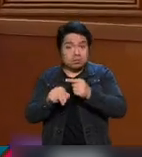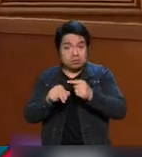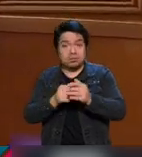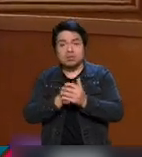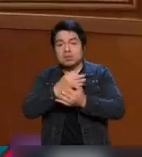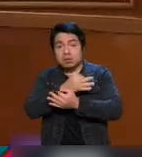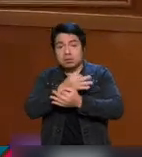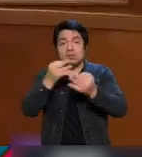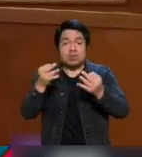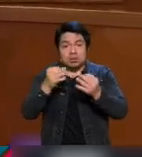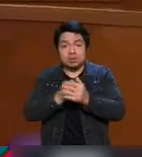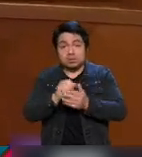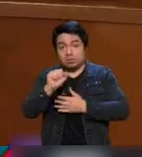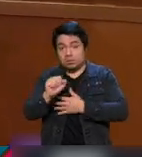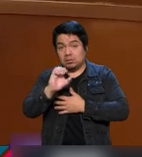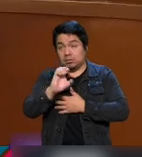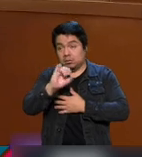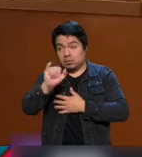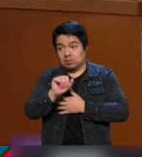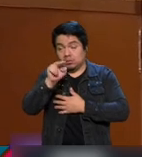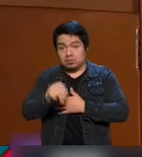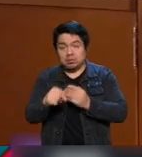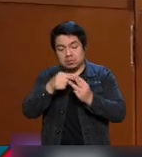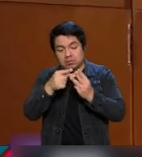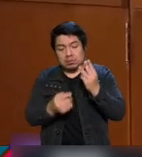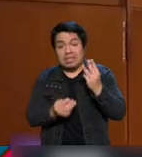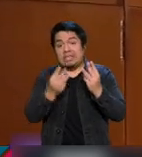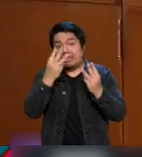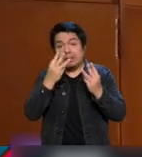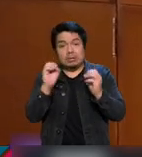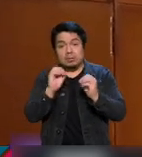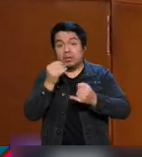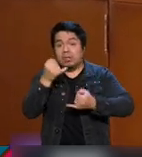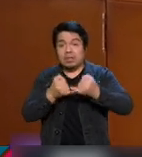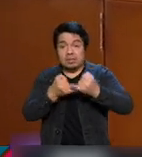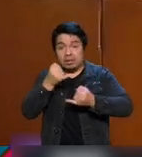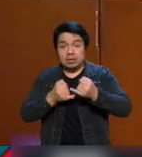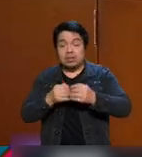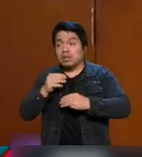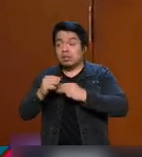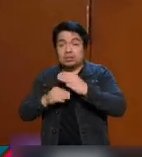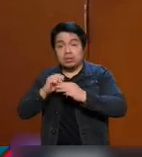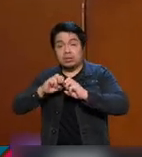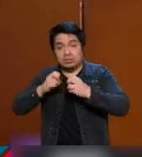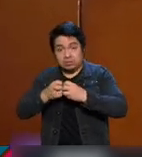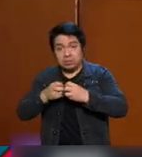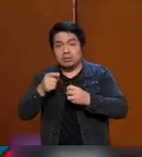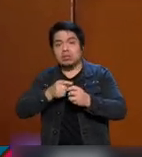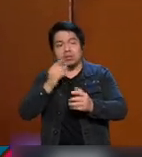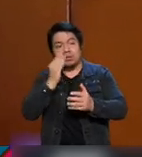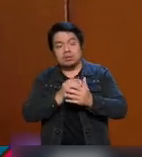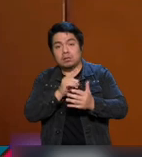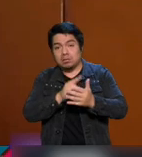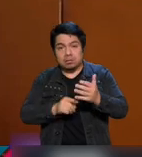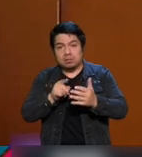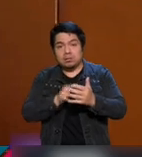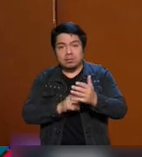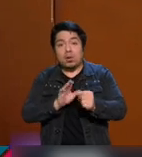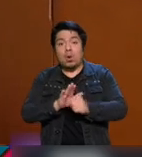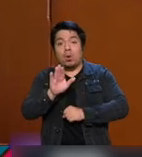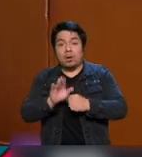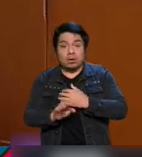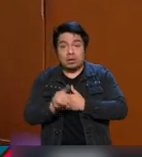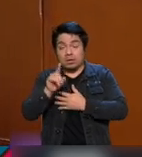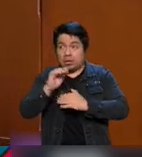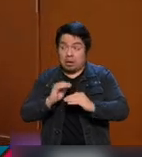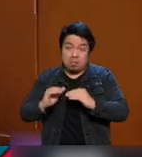dio a conocer que la Suprema Corte rechazó 3 recursos promovidos por jueces y magistrados contra la iniciativa. Uno era para que el